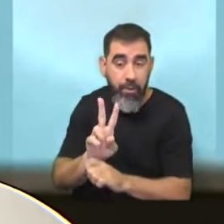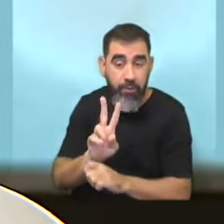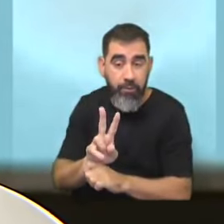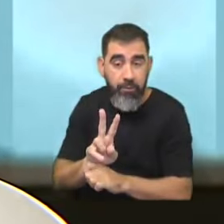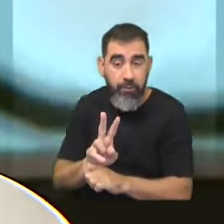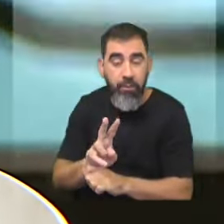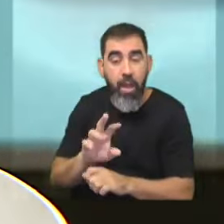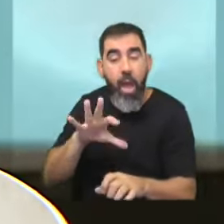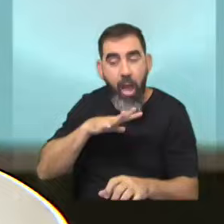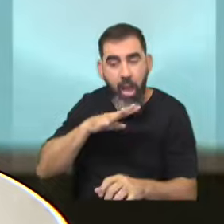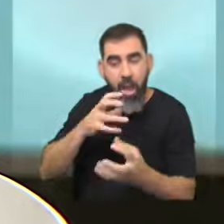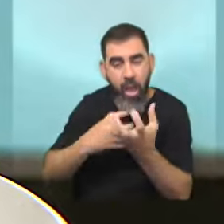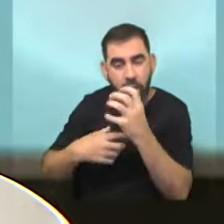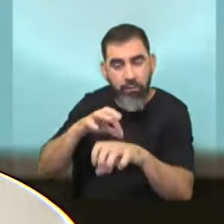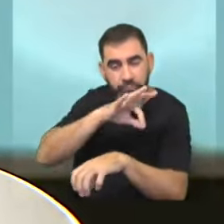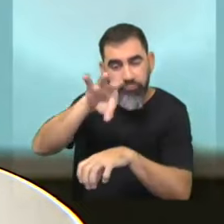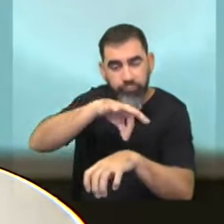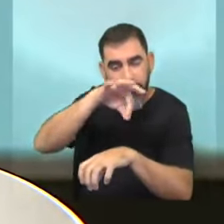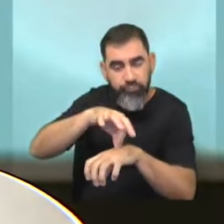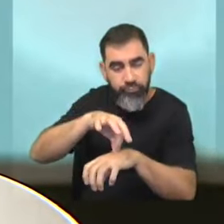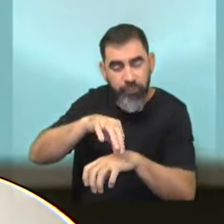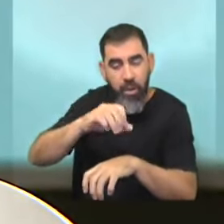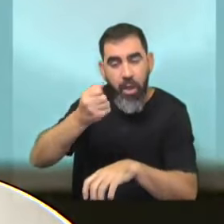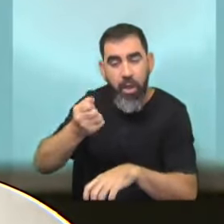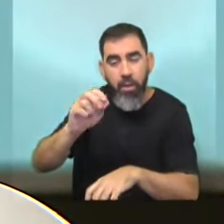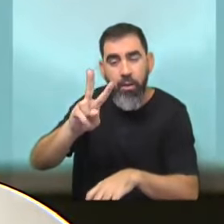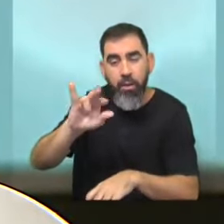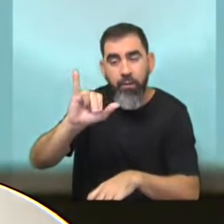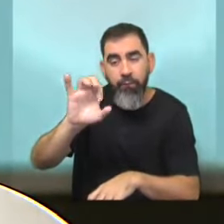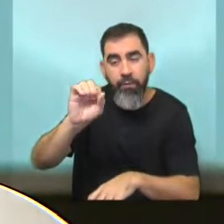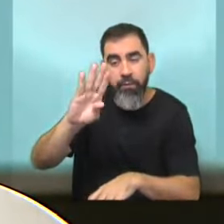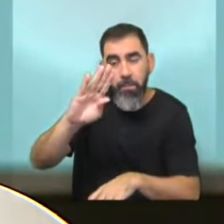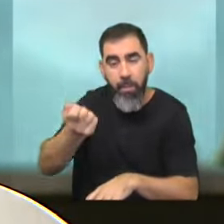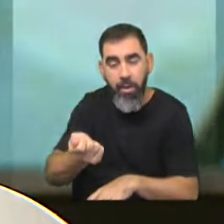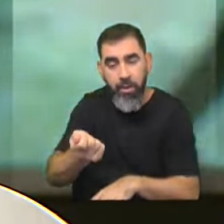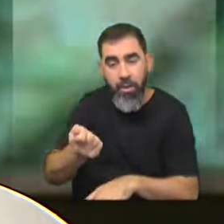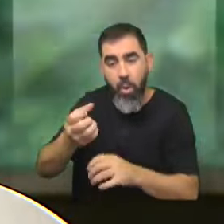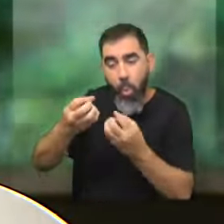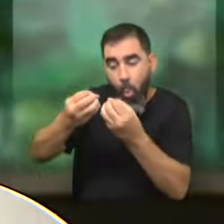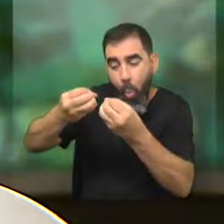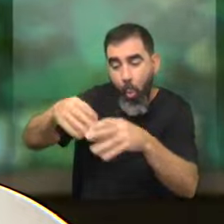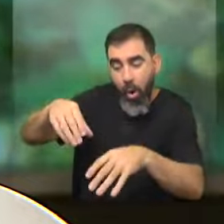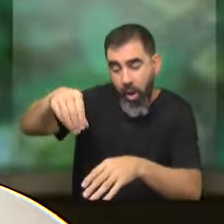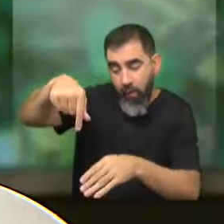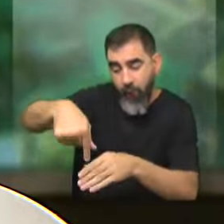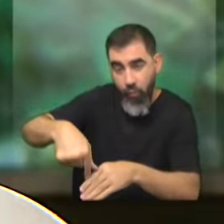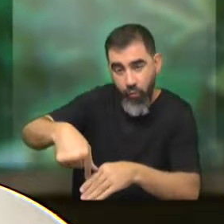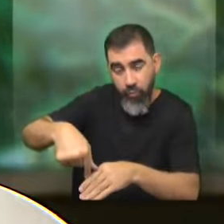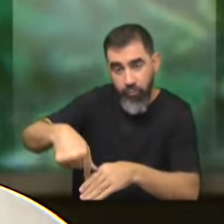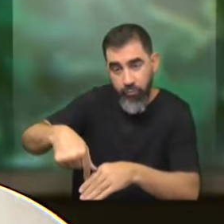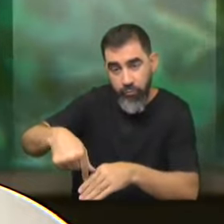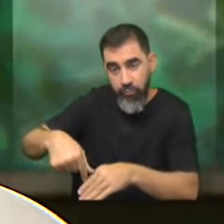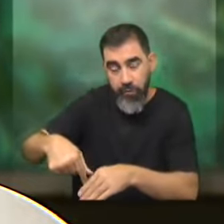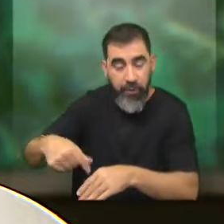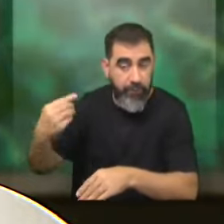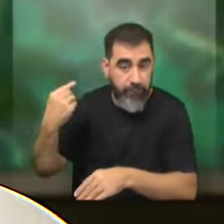unas avispas, que son parasitoides. Eso quiere decir que le deposita un huevo, la avispa, a ese